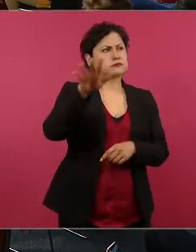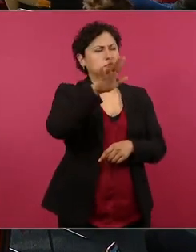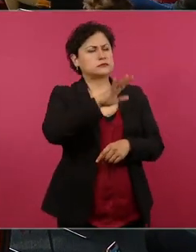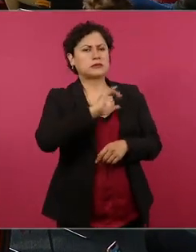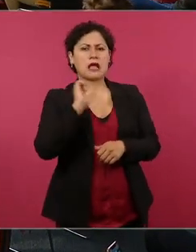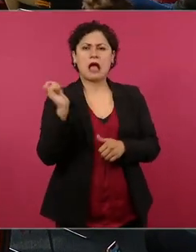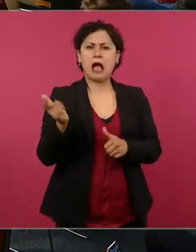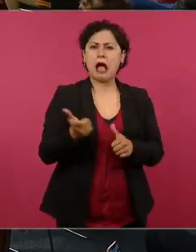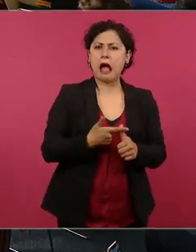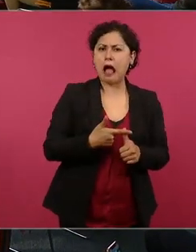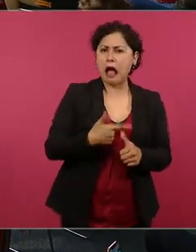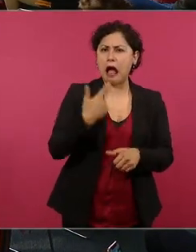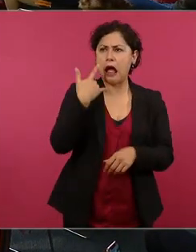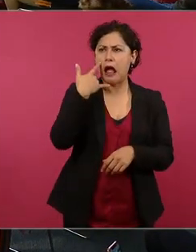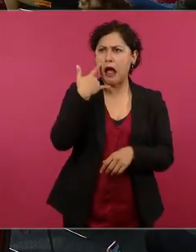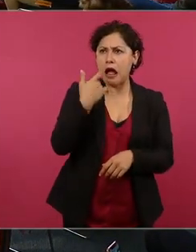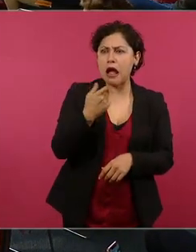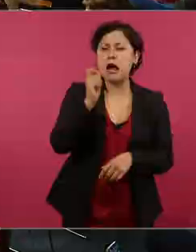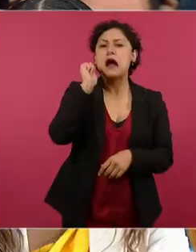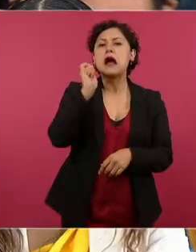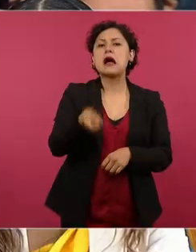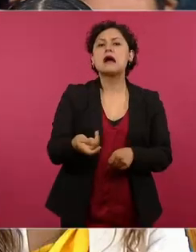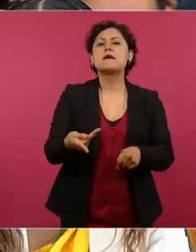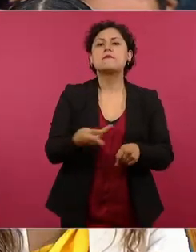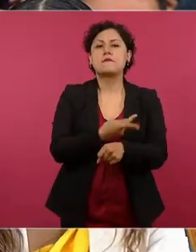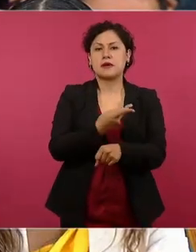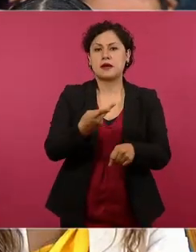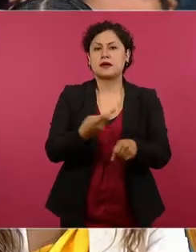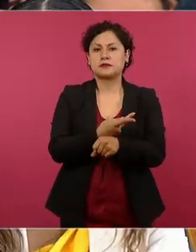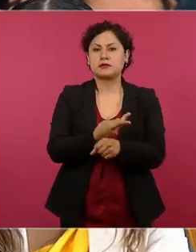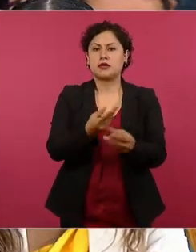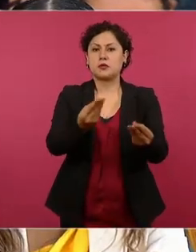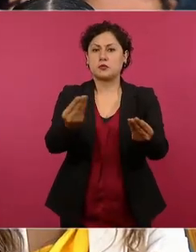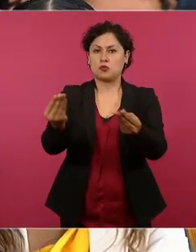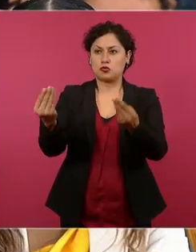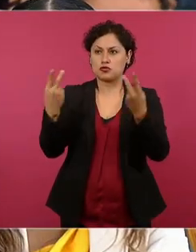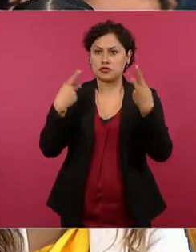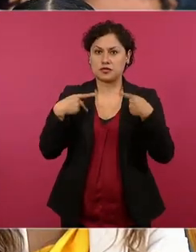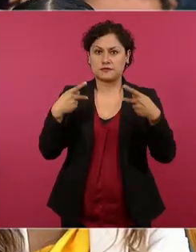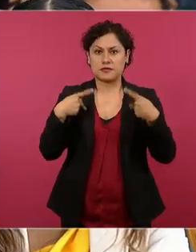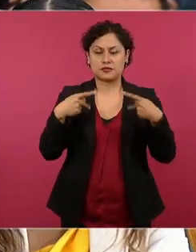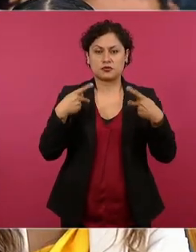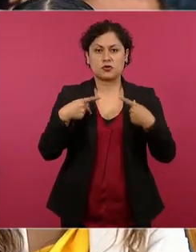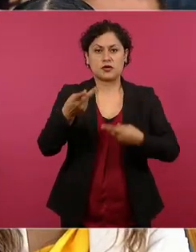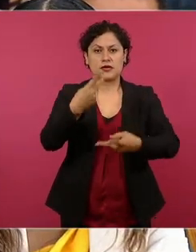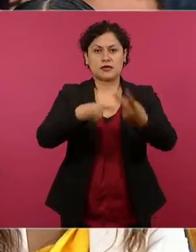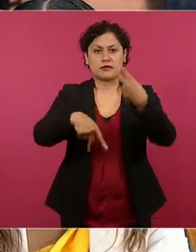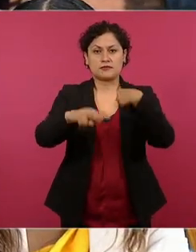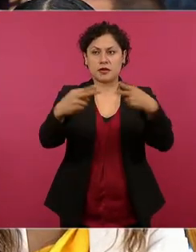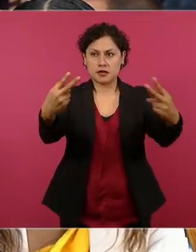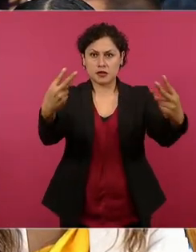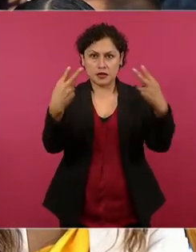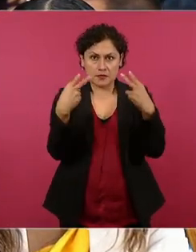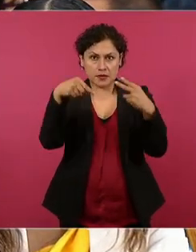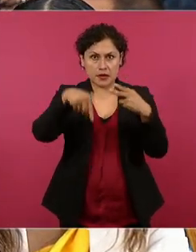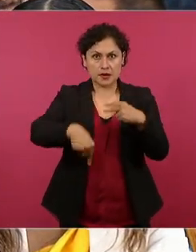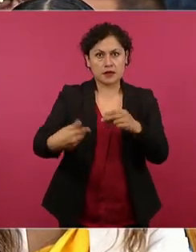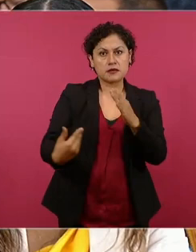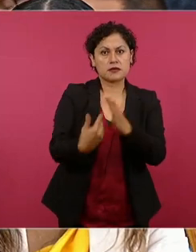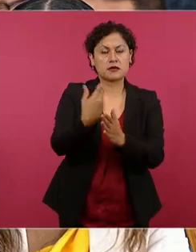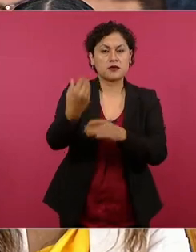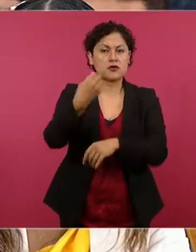más personas se sumaban a ver estos ejercicios de comunicación circular, que son las